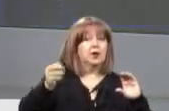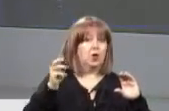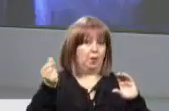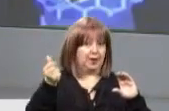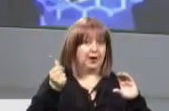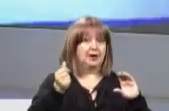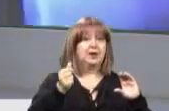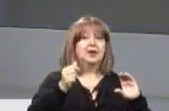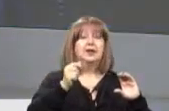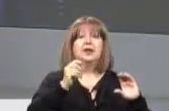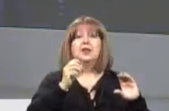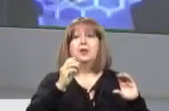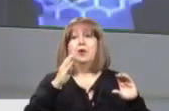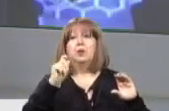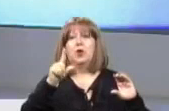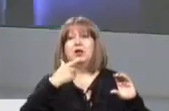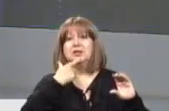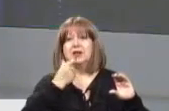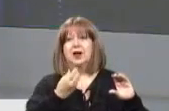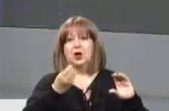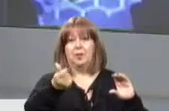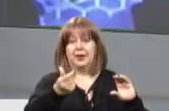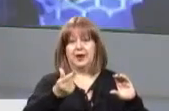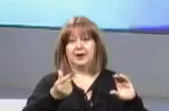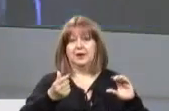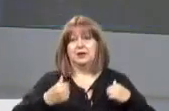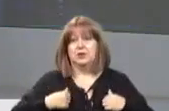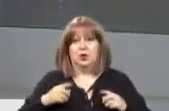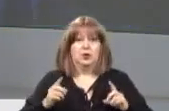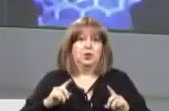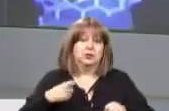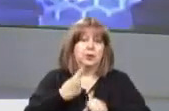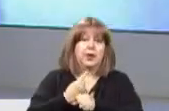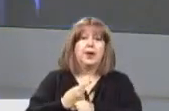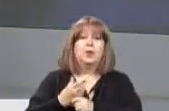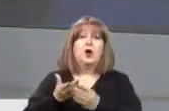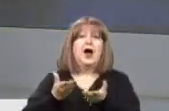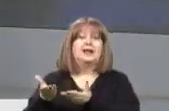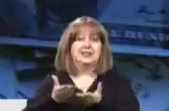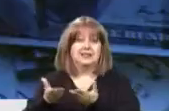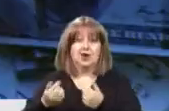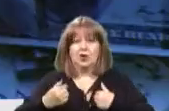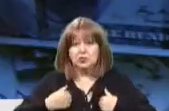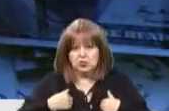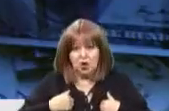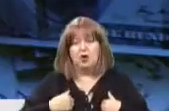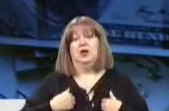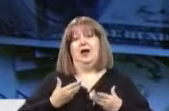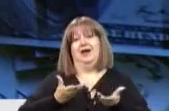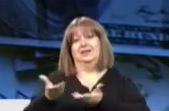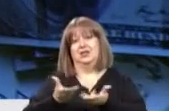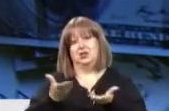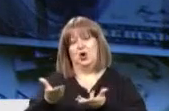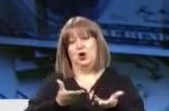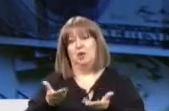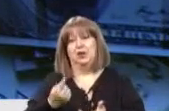diversos. Y no tengo que ser el especialista yo, lo tiene que hacer mi asesor, me tiene que ayudar a entender. Pues es un poco mi rol de educar financieramente para las personas